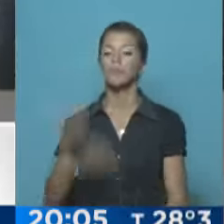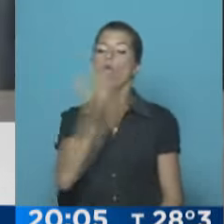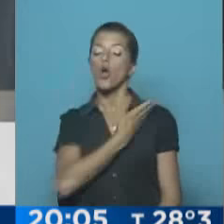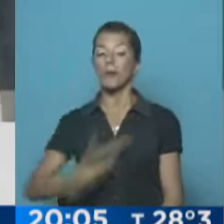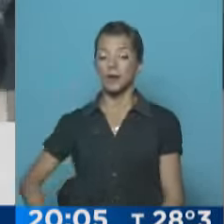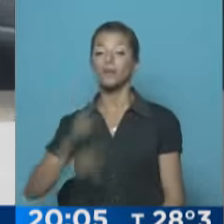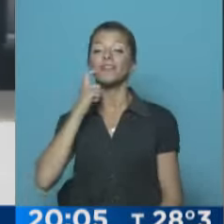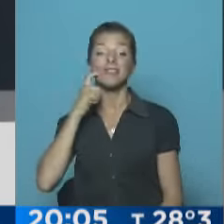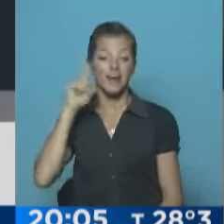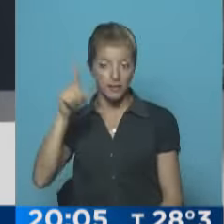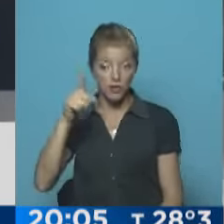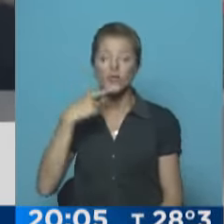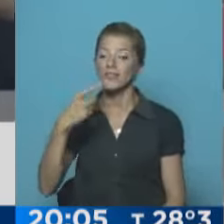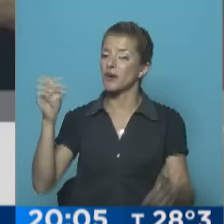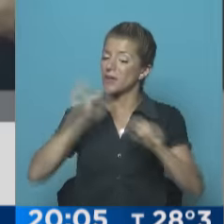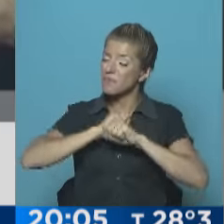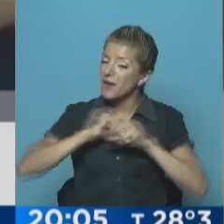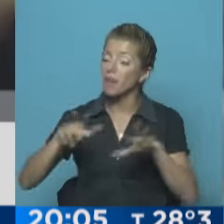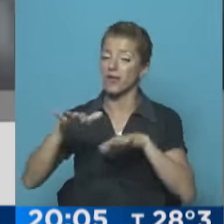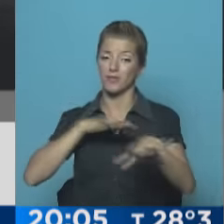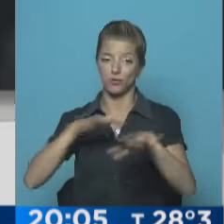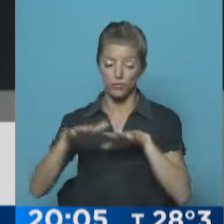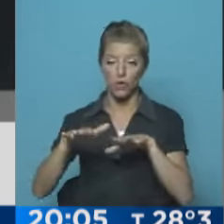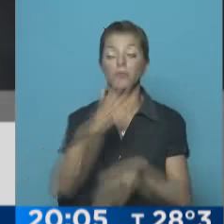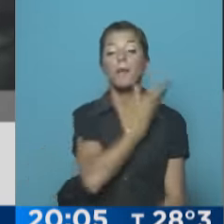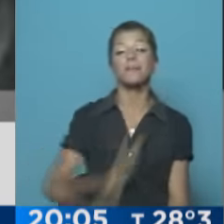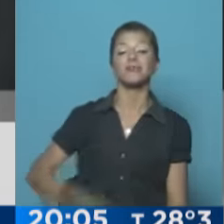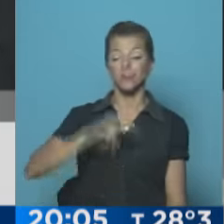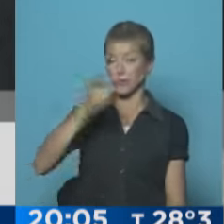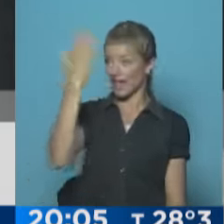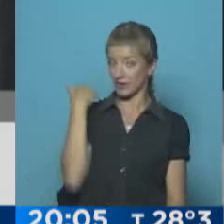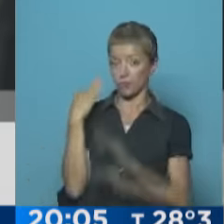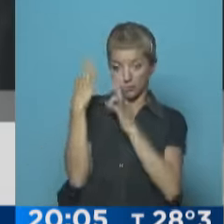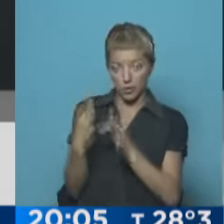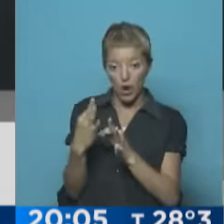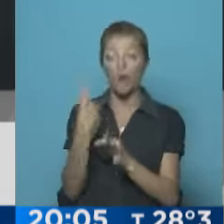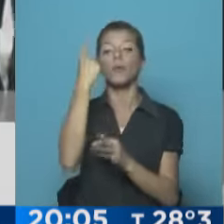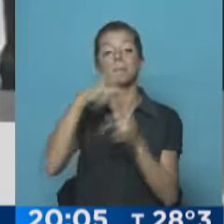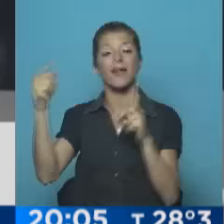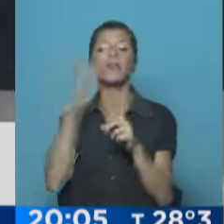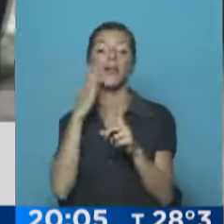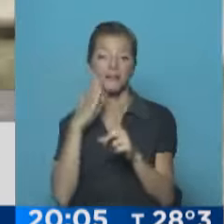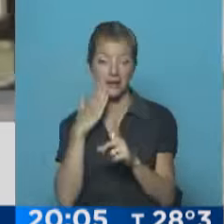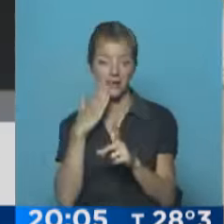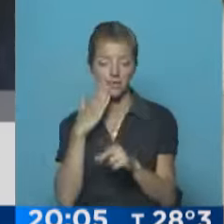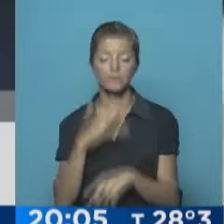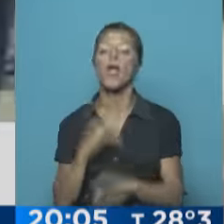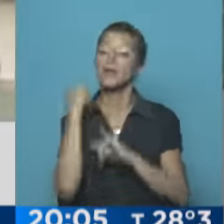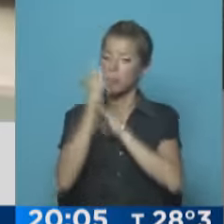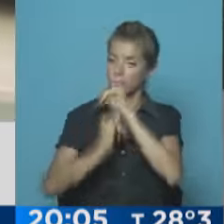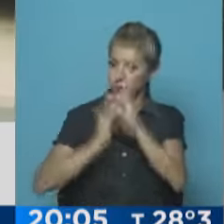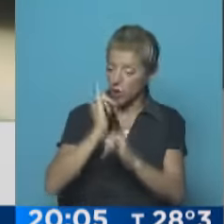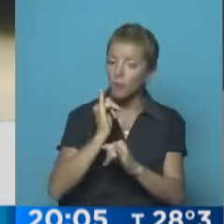Gustavo Bordet, calificó de grave la situación. Michetti llegó ayer a las 13:30. La vicepresidenta explicó que